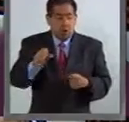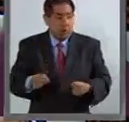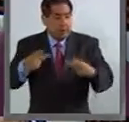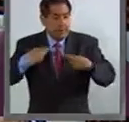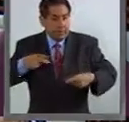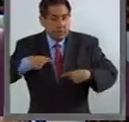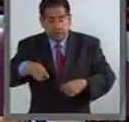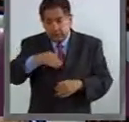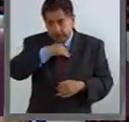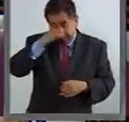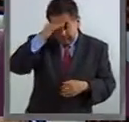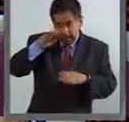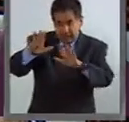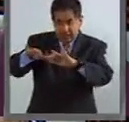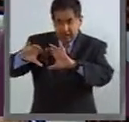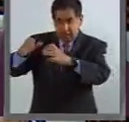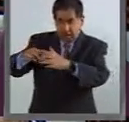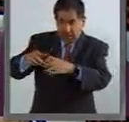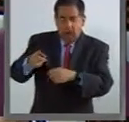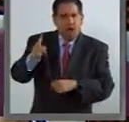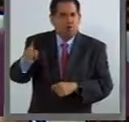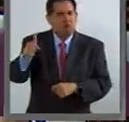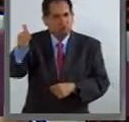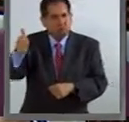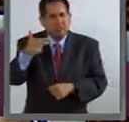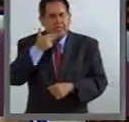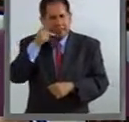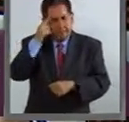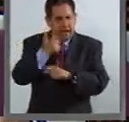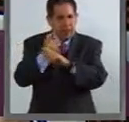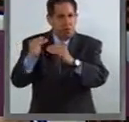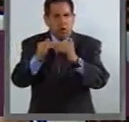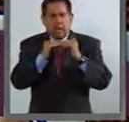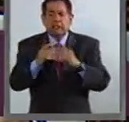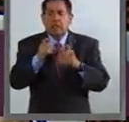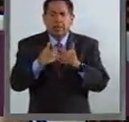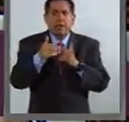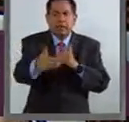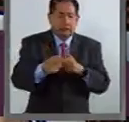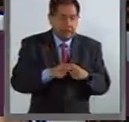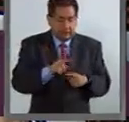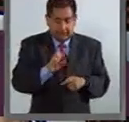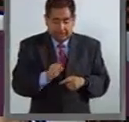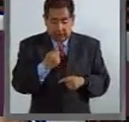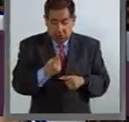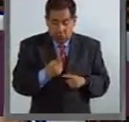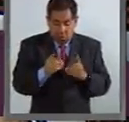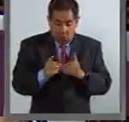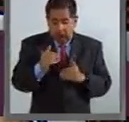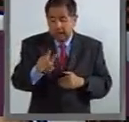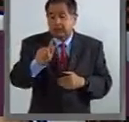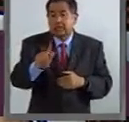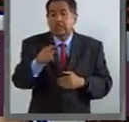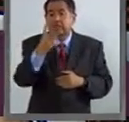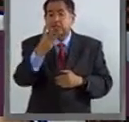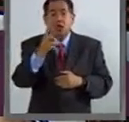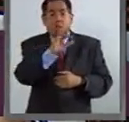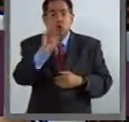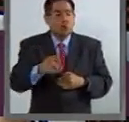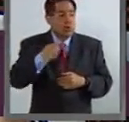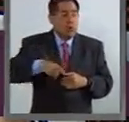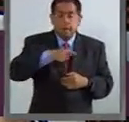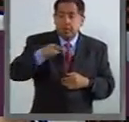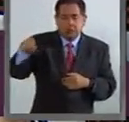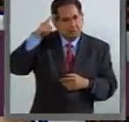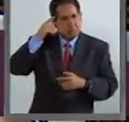que considera que el Parlamento es esencial para la democracia pasó del 61 al 73%. Y